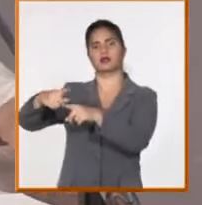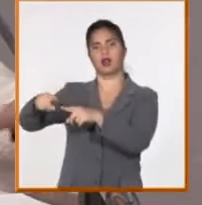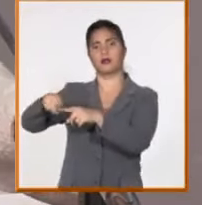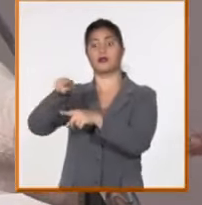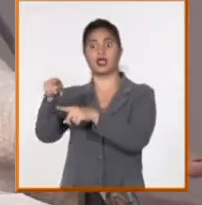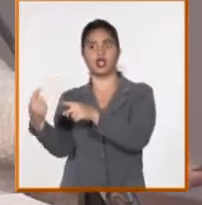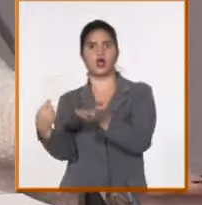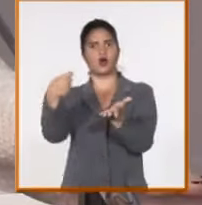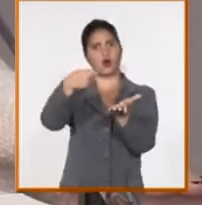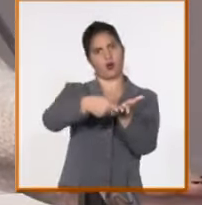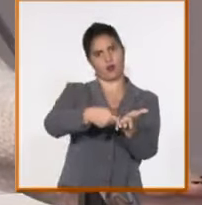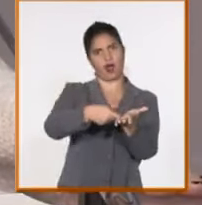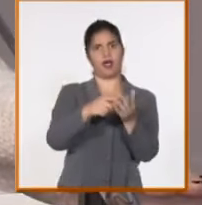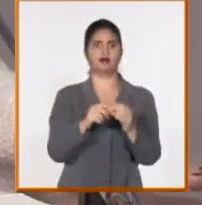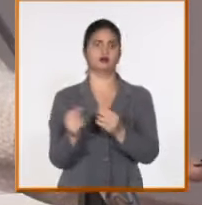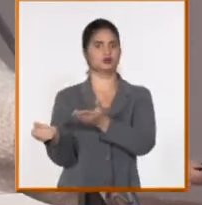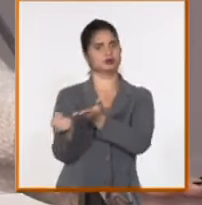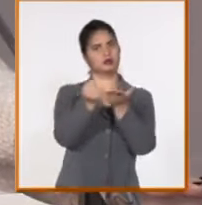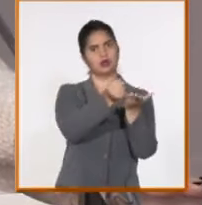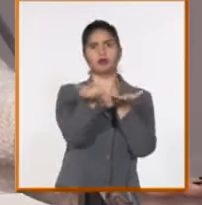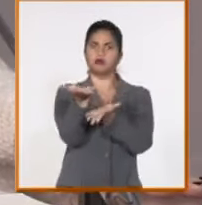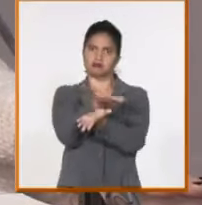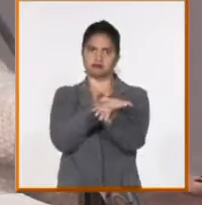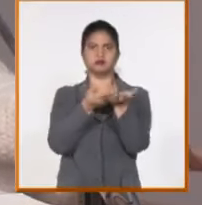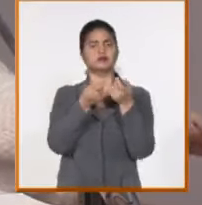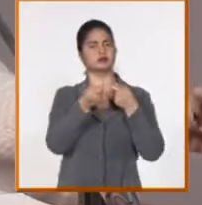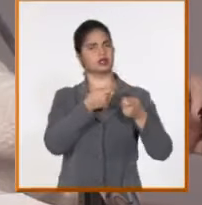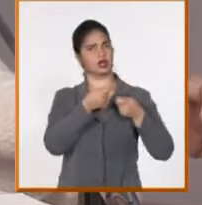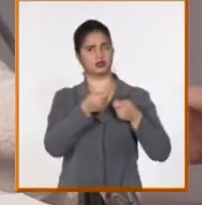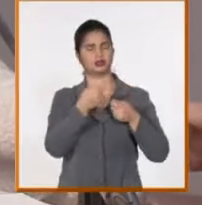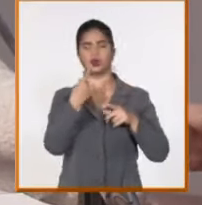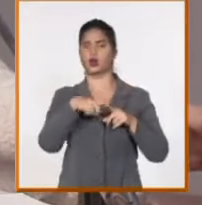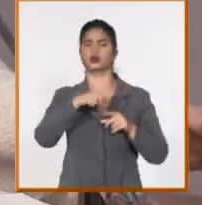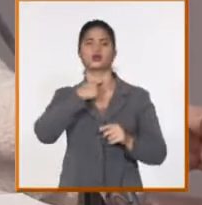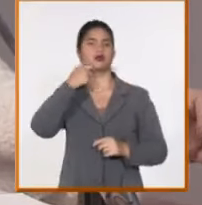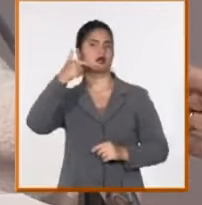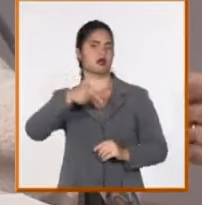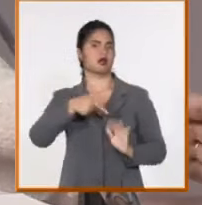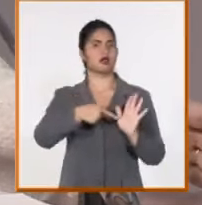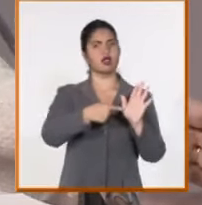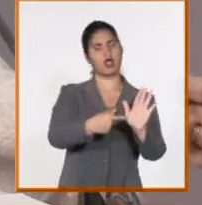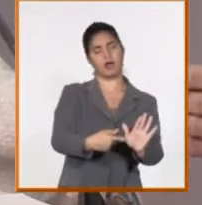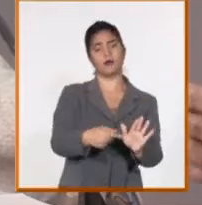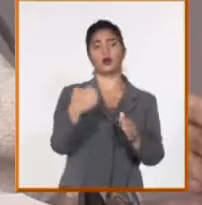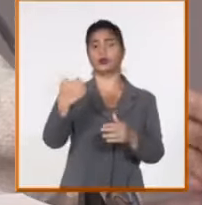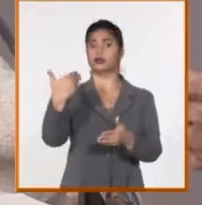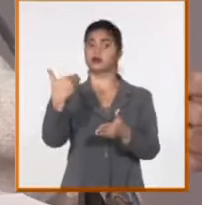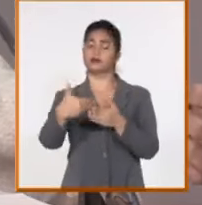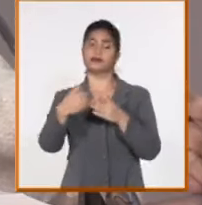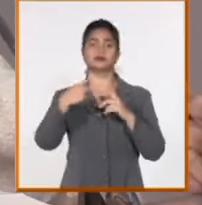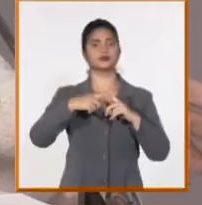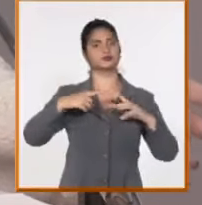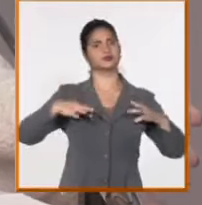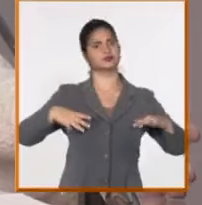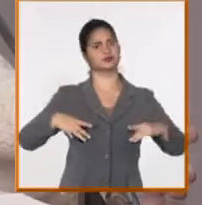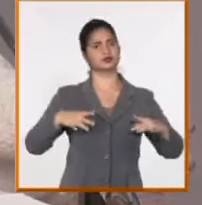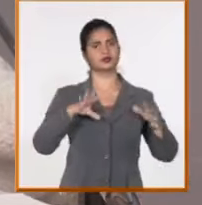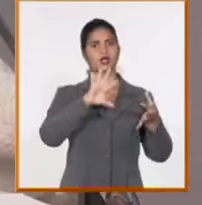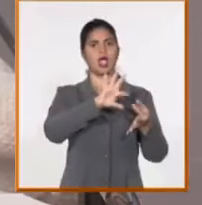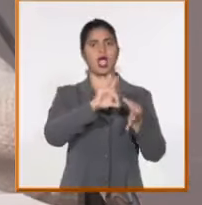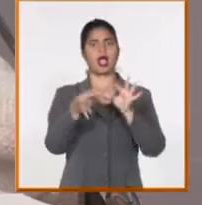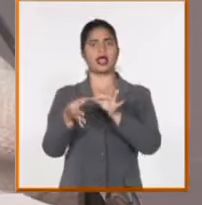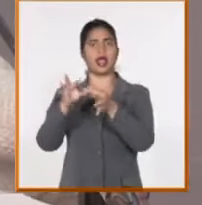del tabaco También tenemos otro ejemplo concreto en este tema que es con el turismo el turismo las cadenas gran Caribe